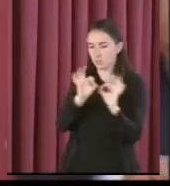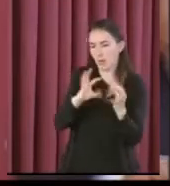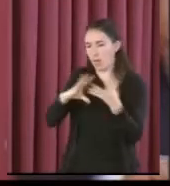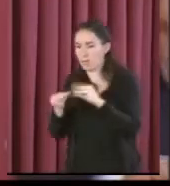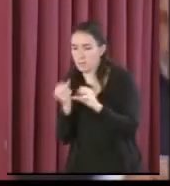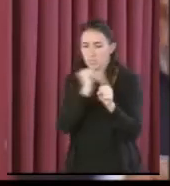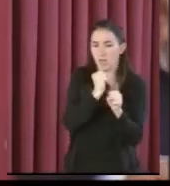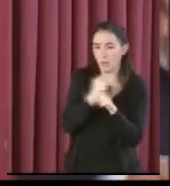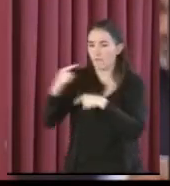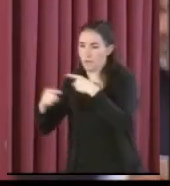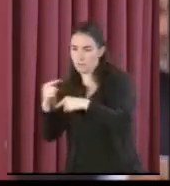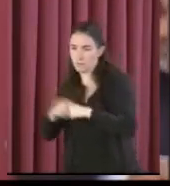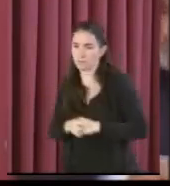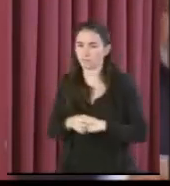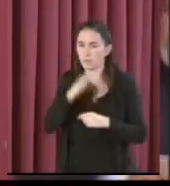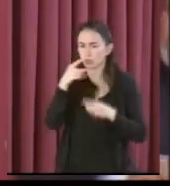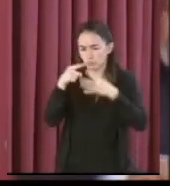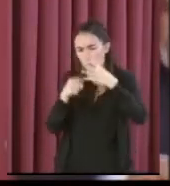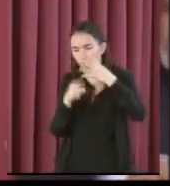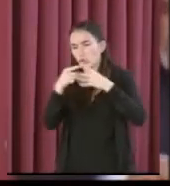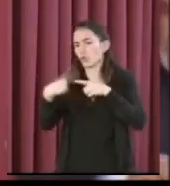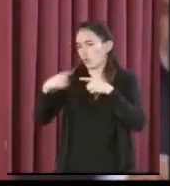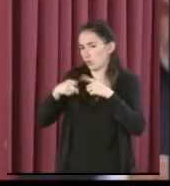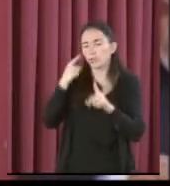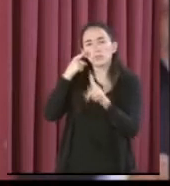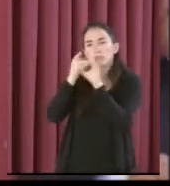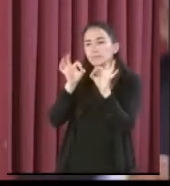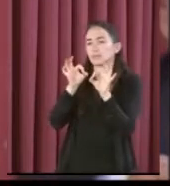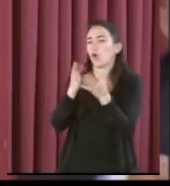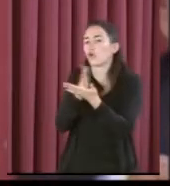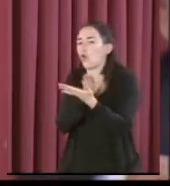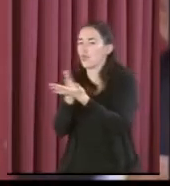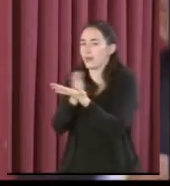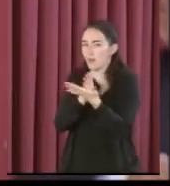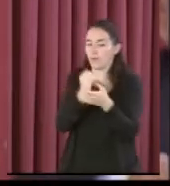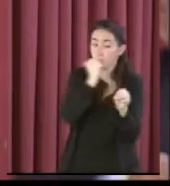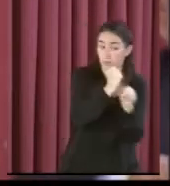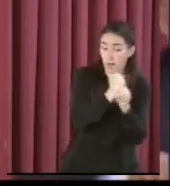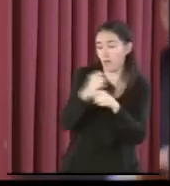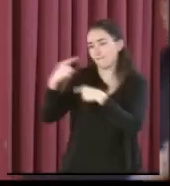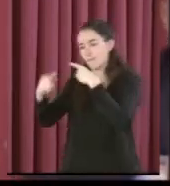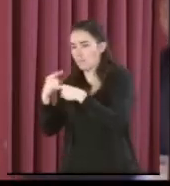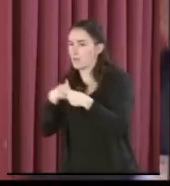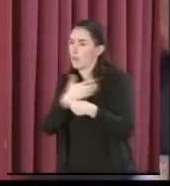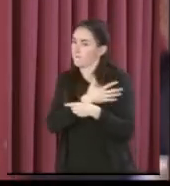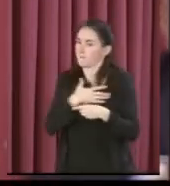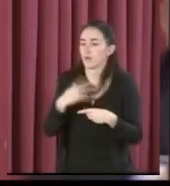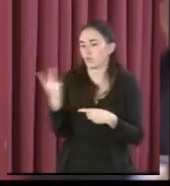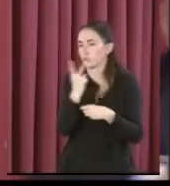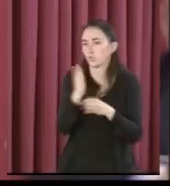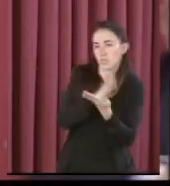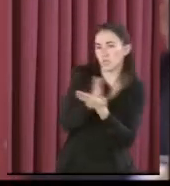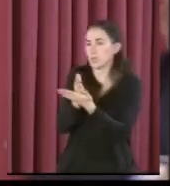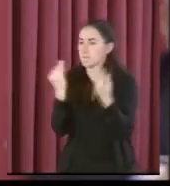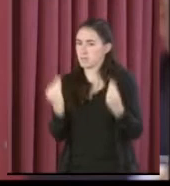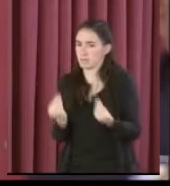impulsadas y este es el camino en el que queremos seguir promoviendo la conciliación en nuestra ciudad. Lo haremos, como les